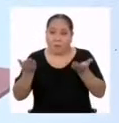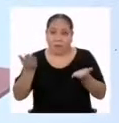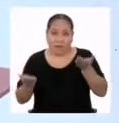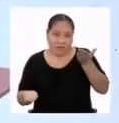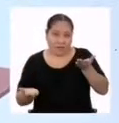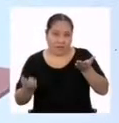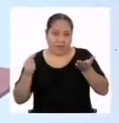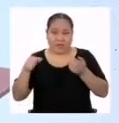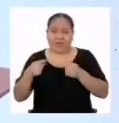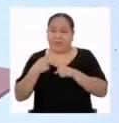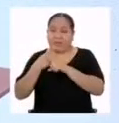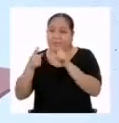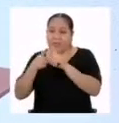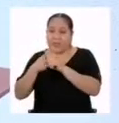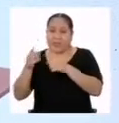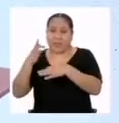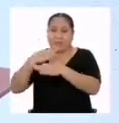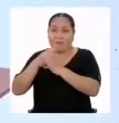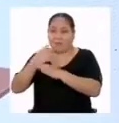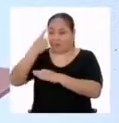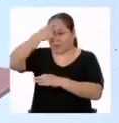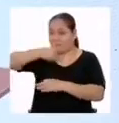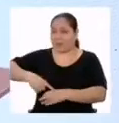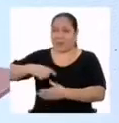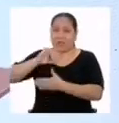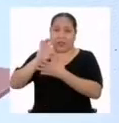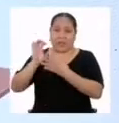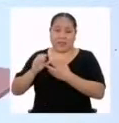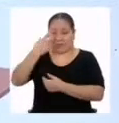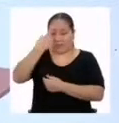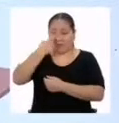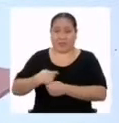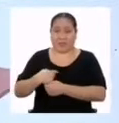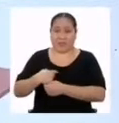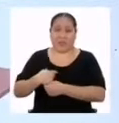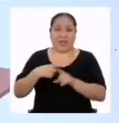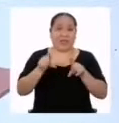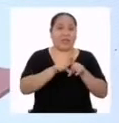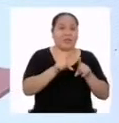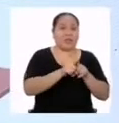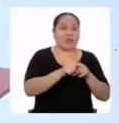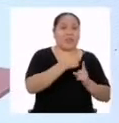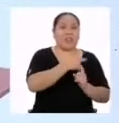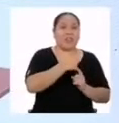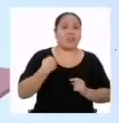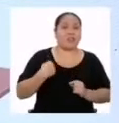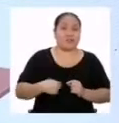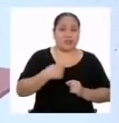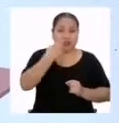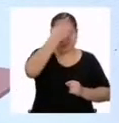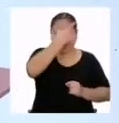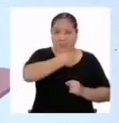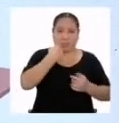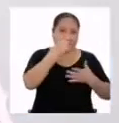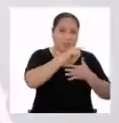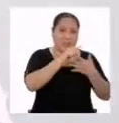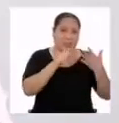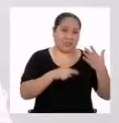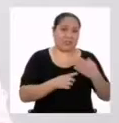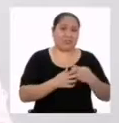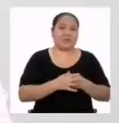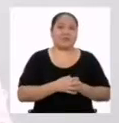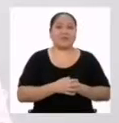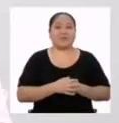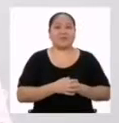la diversidad de las características físicas de los peruanos y peruanas y los rasgos de la población china, que son más similares entre sí.